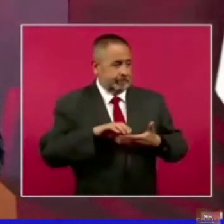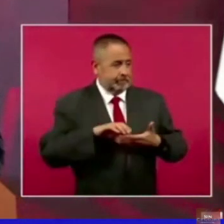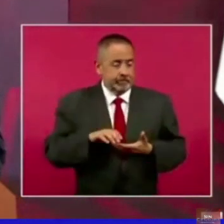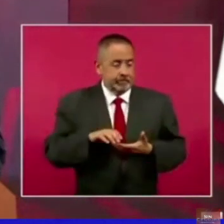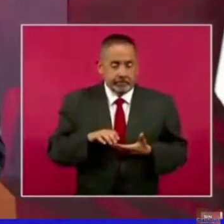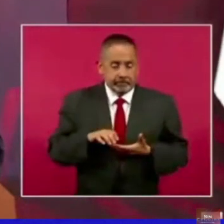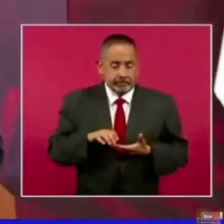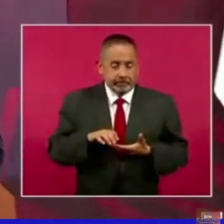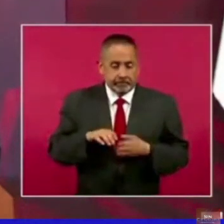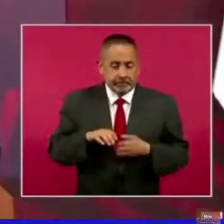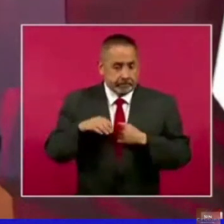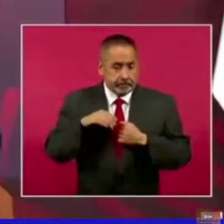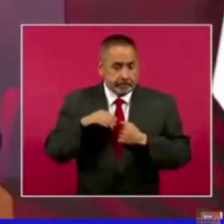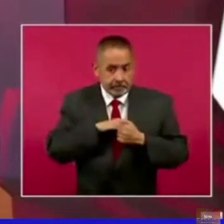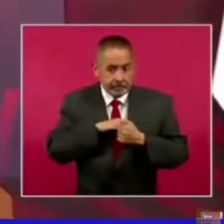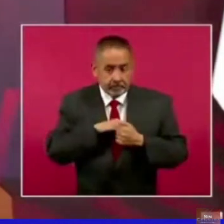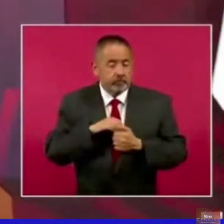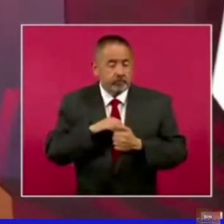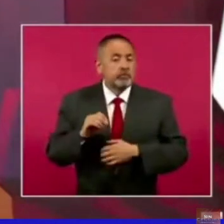se quedaban nada más